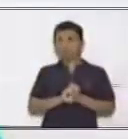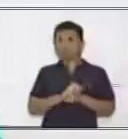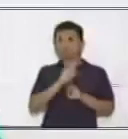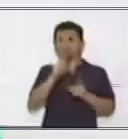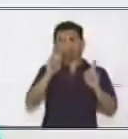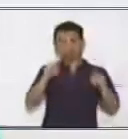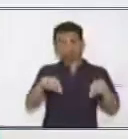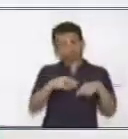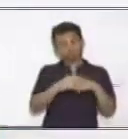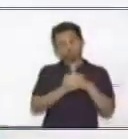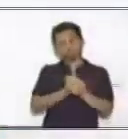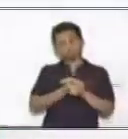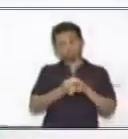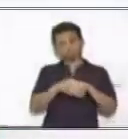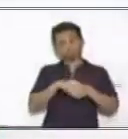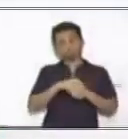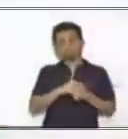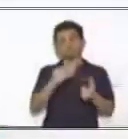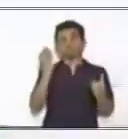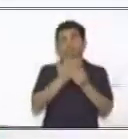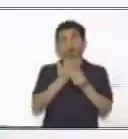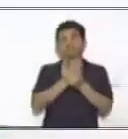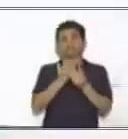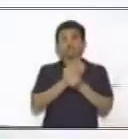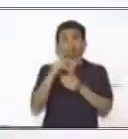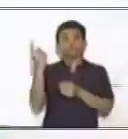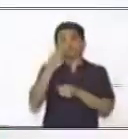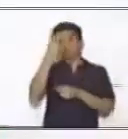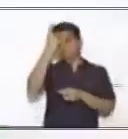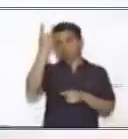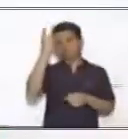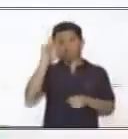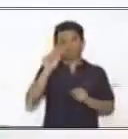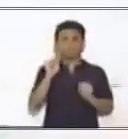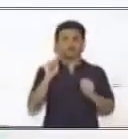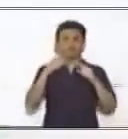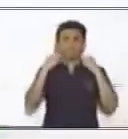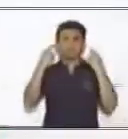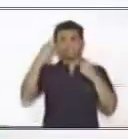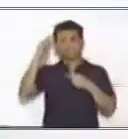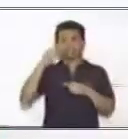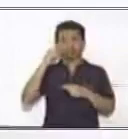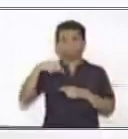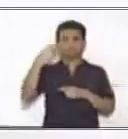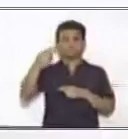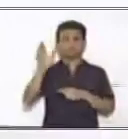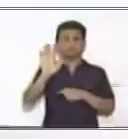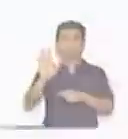lávense las manos, guarden sus trabajos y pasen muy buen día. Hasta la próxima.